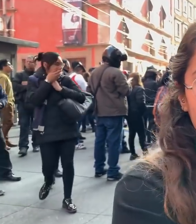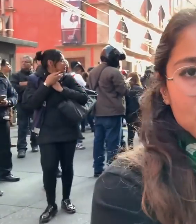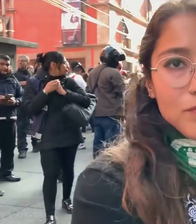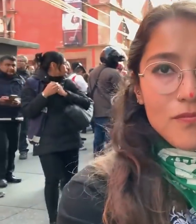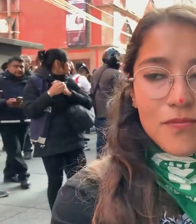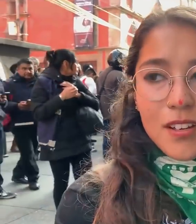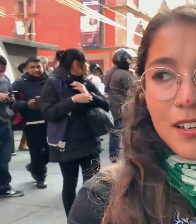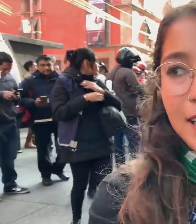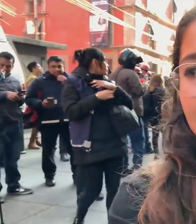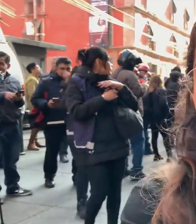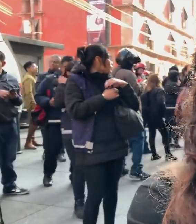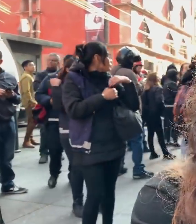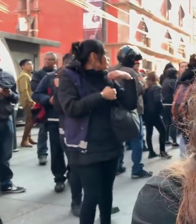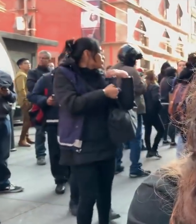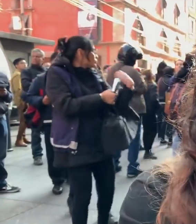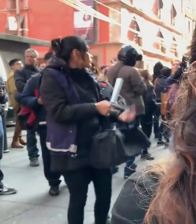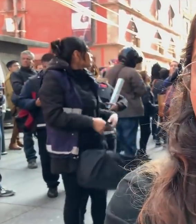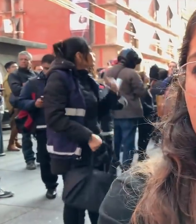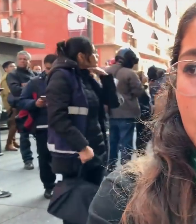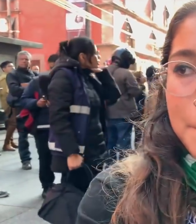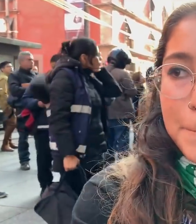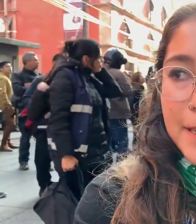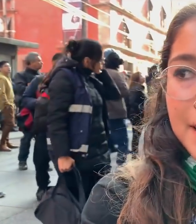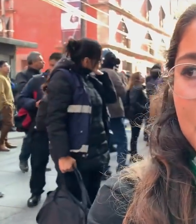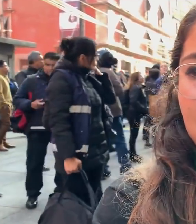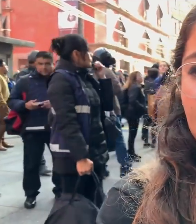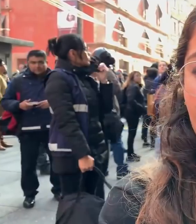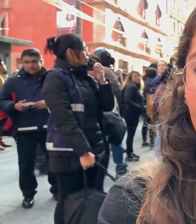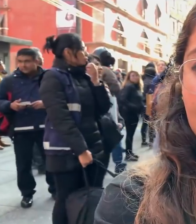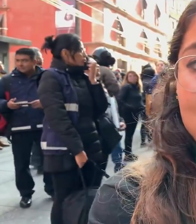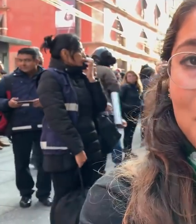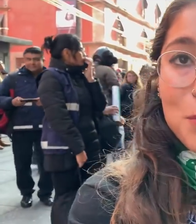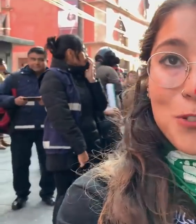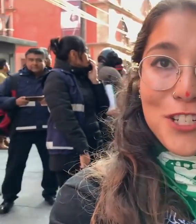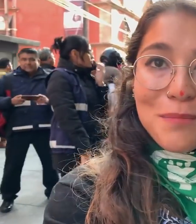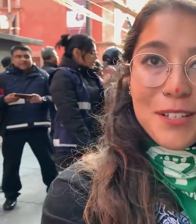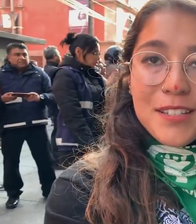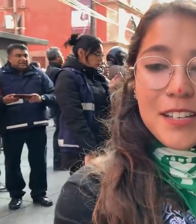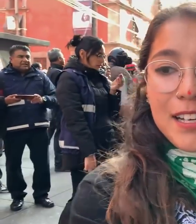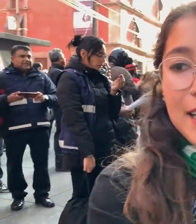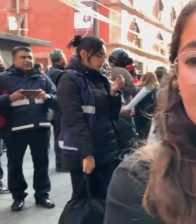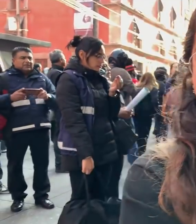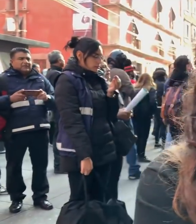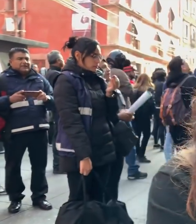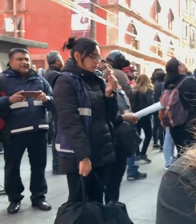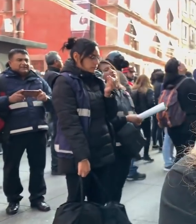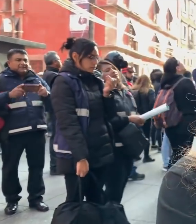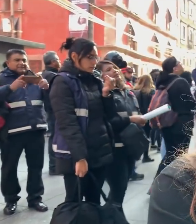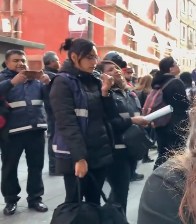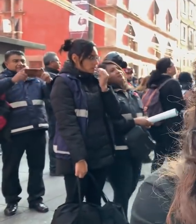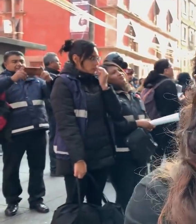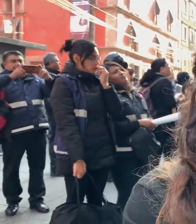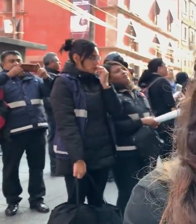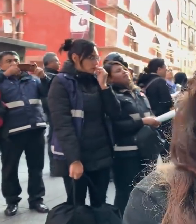¿Qué reflexión haces al respecto? Sí puede dividir. Sin embargo, aquí estamos muchísimas.